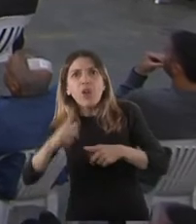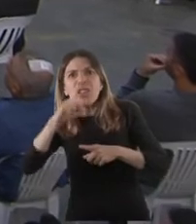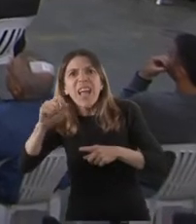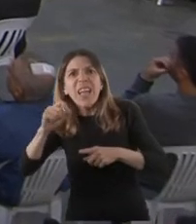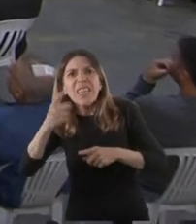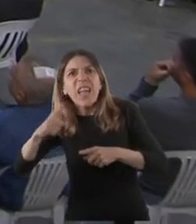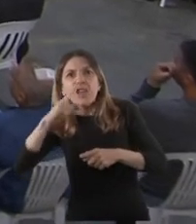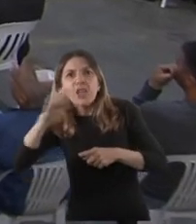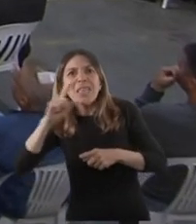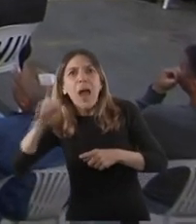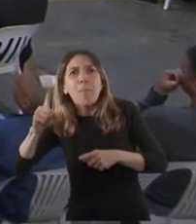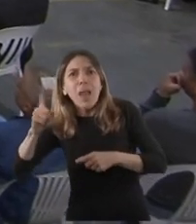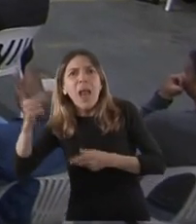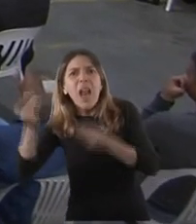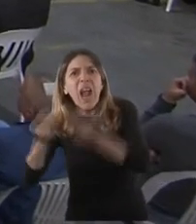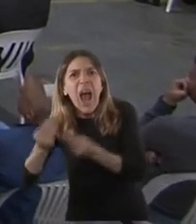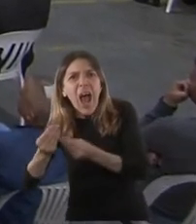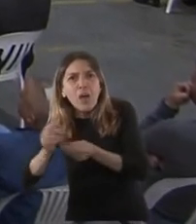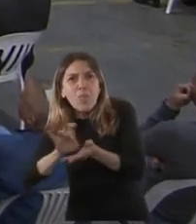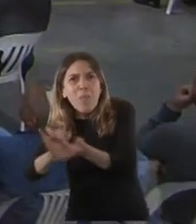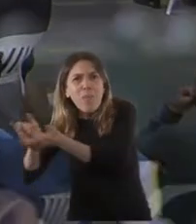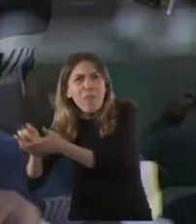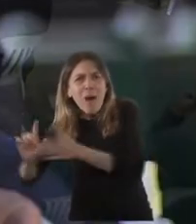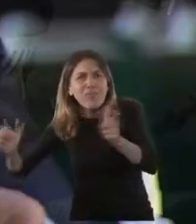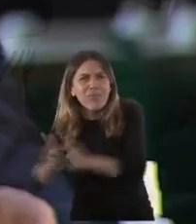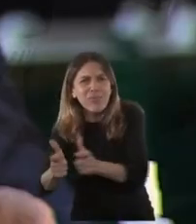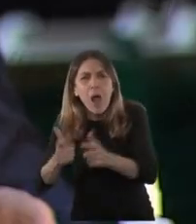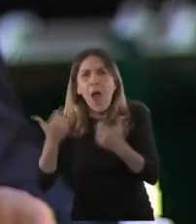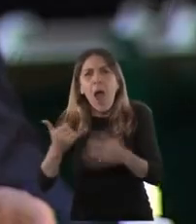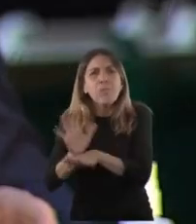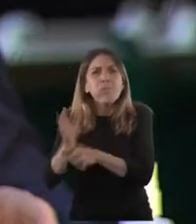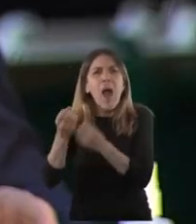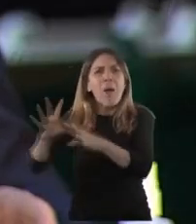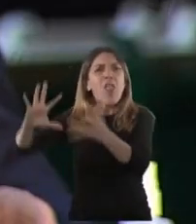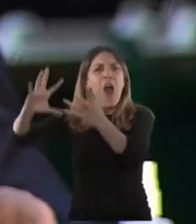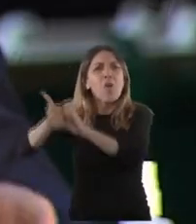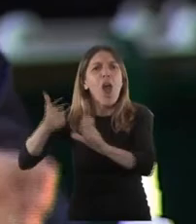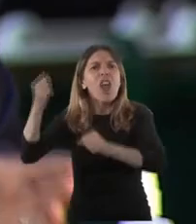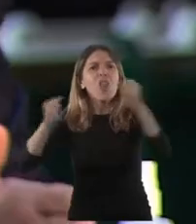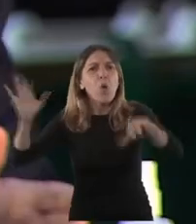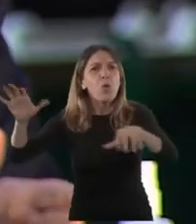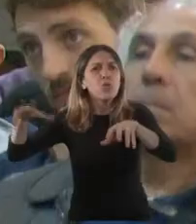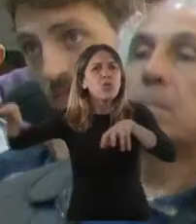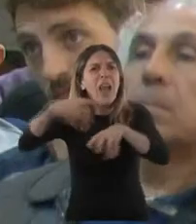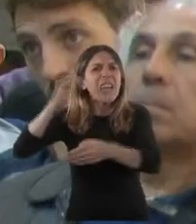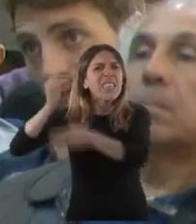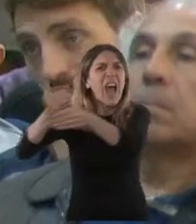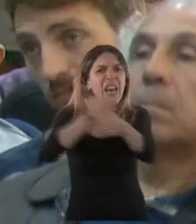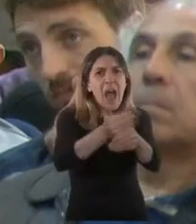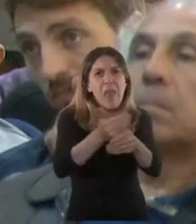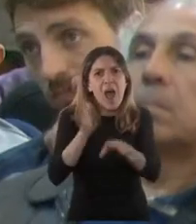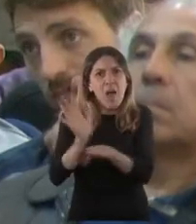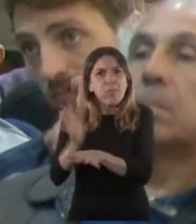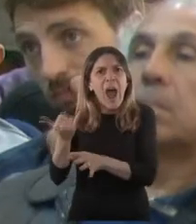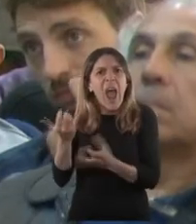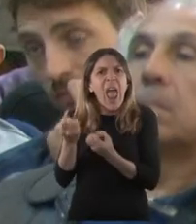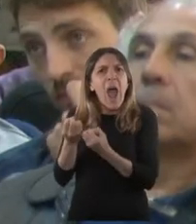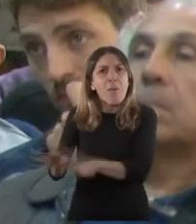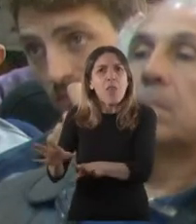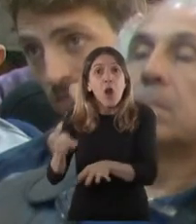trabajo y que había un abandono y un desfinanciamiento de los programas de política industrial, ahí también había